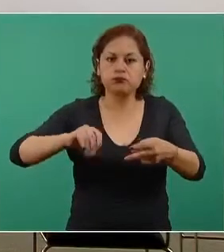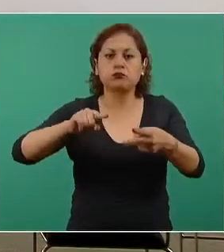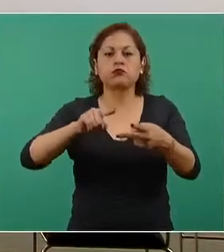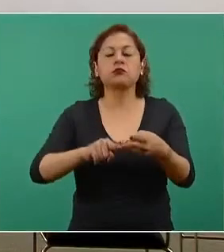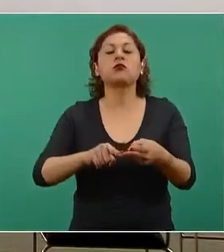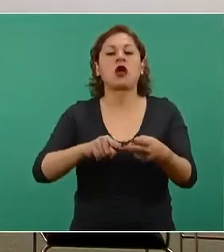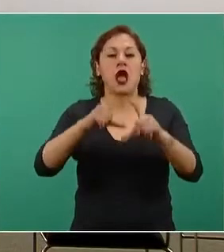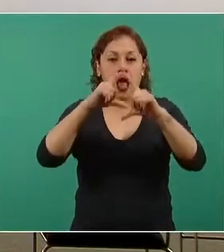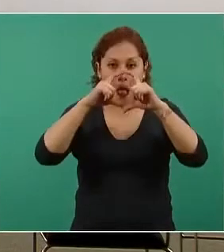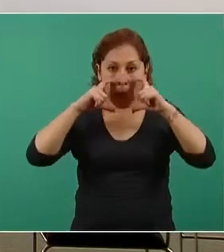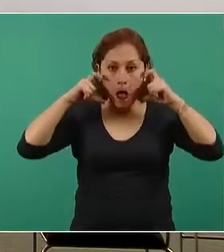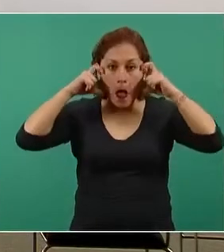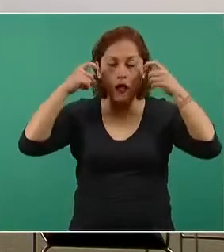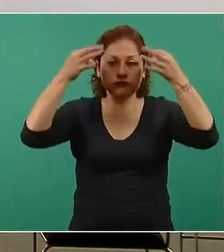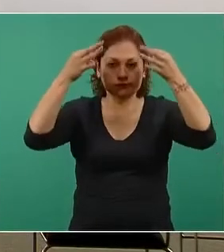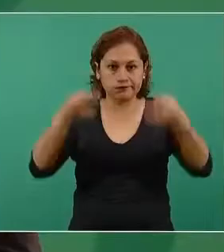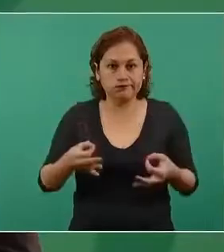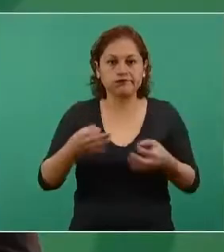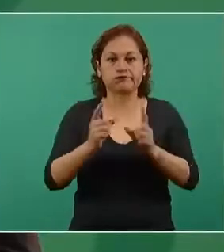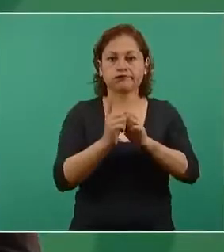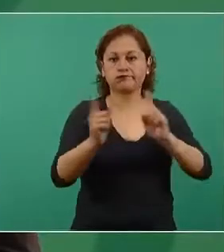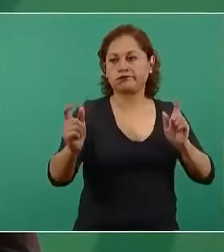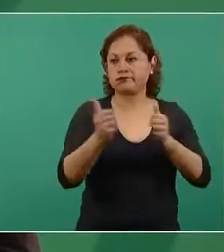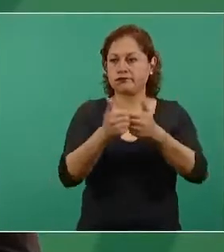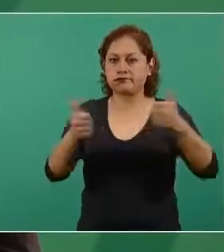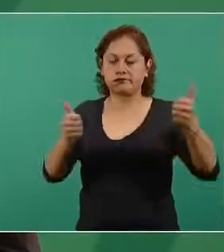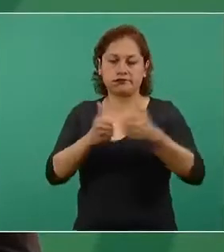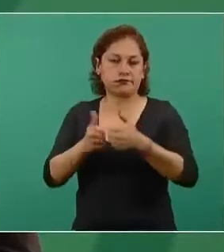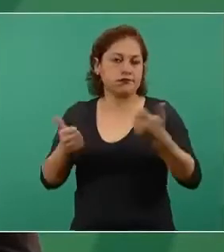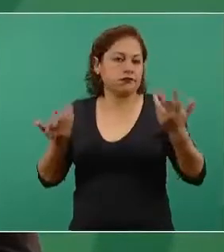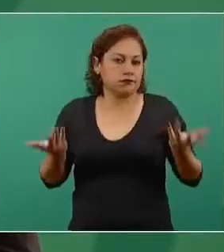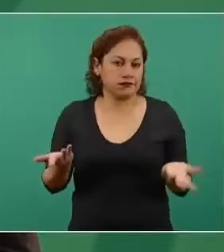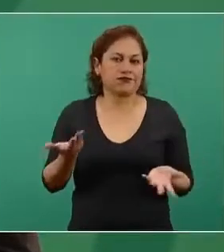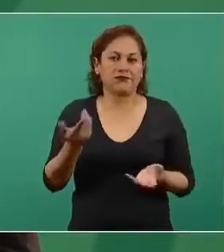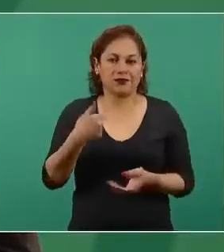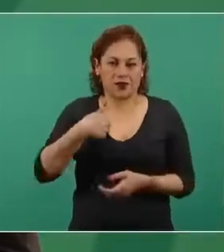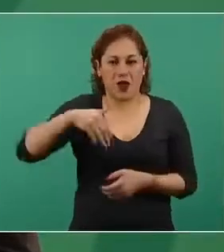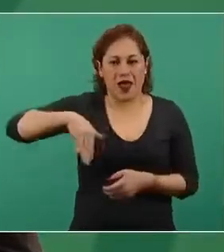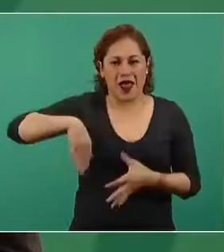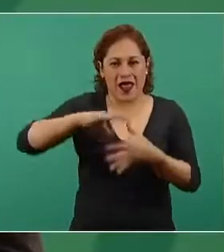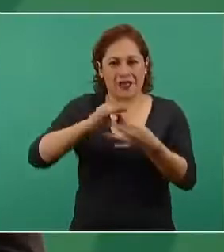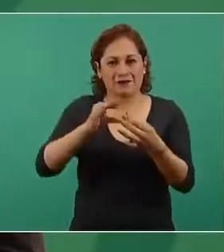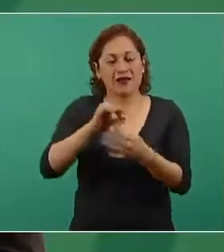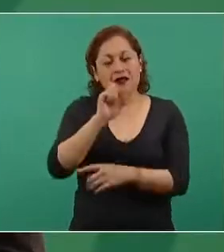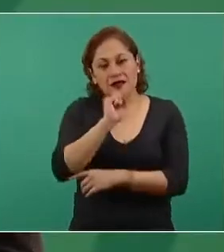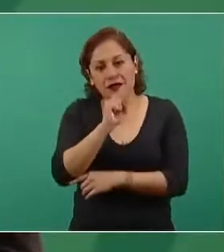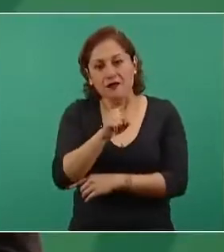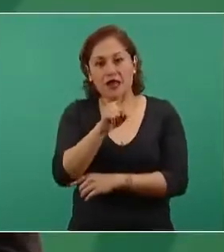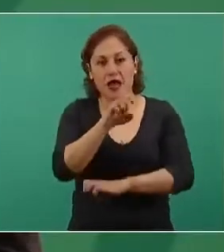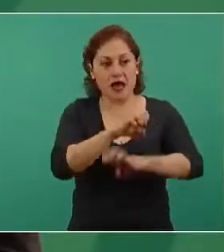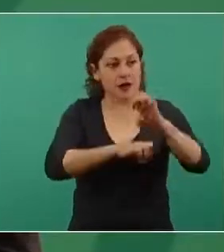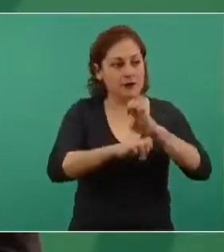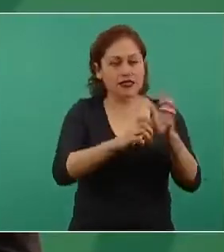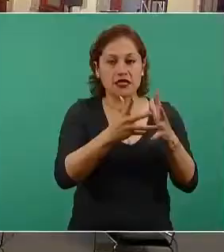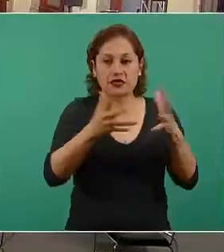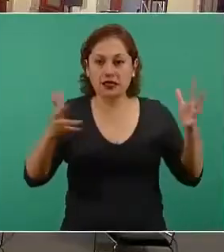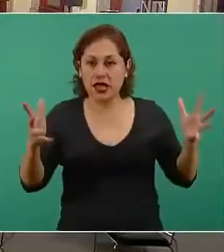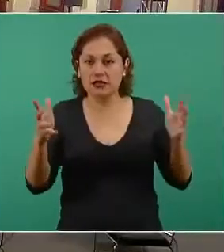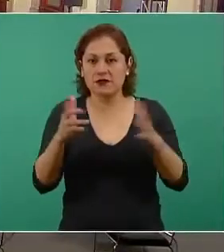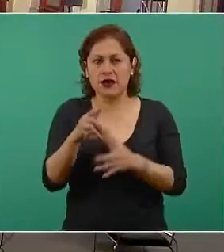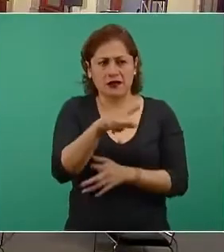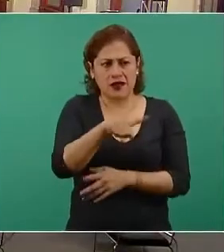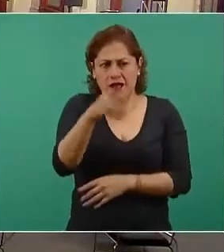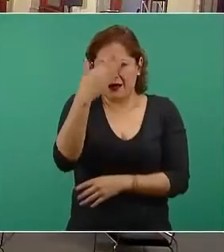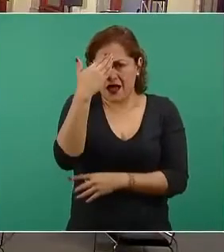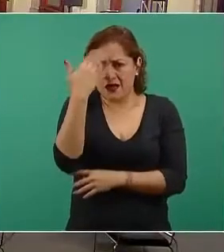que inclusive para los tomadores de decisiones en pequeñas y medianas empresas, pues que lo tienen muy claro, ¿no? Lo tienen muy claro en